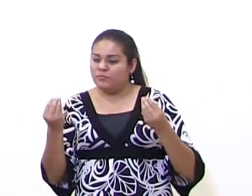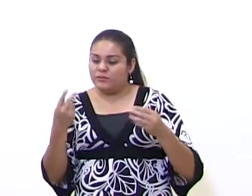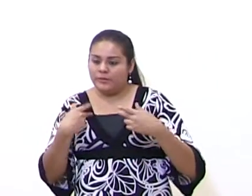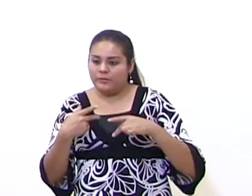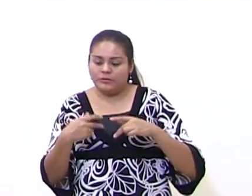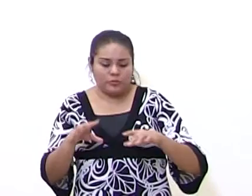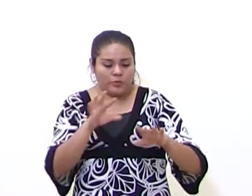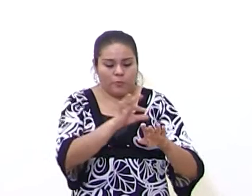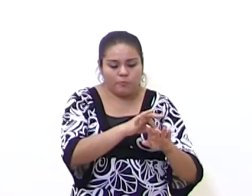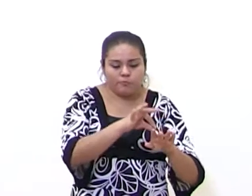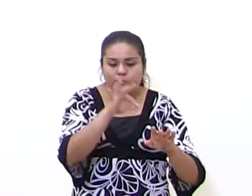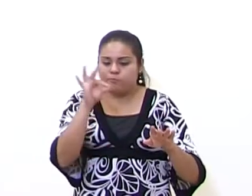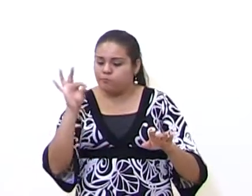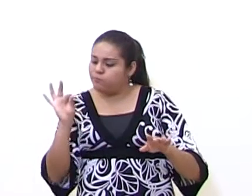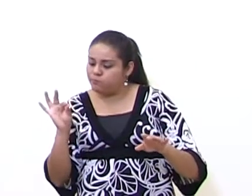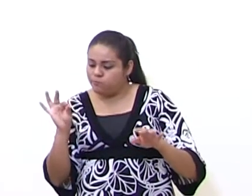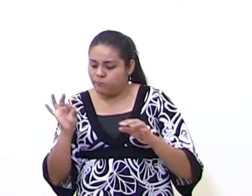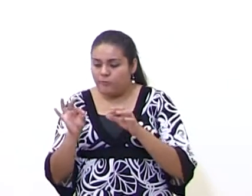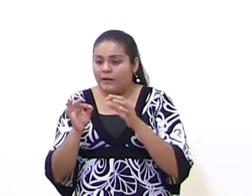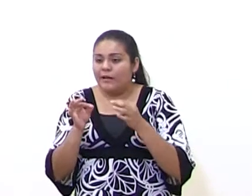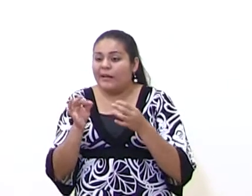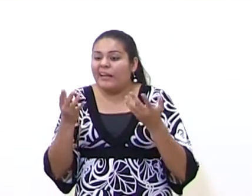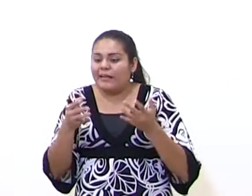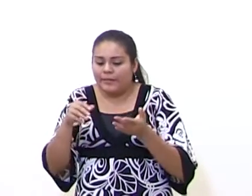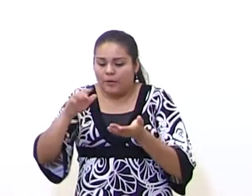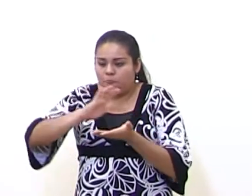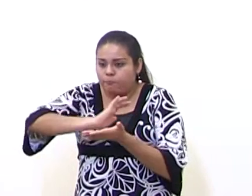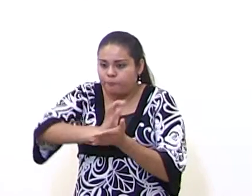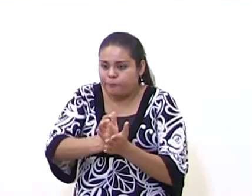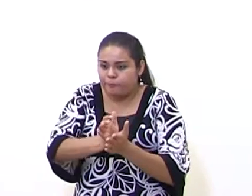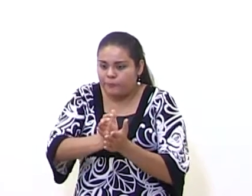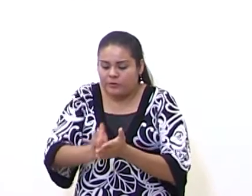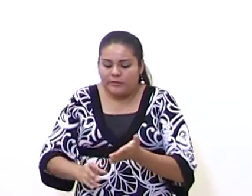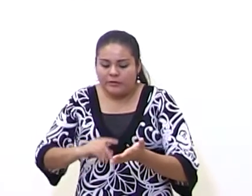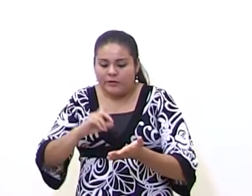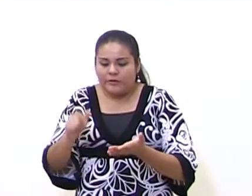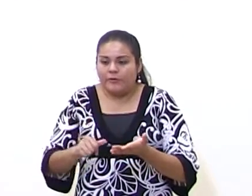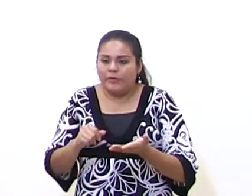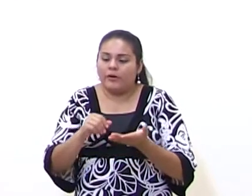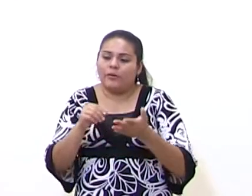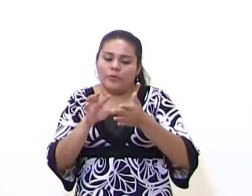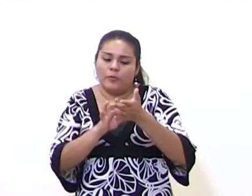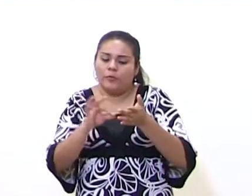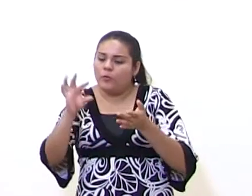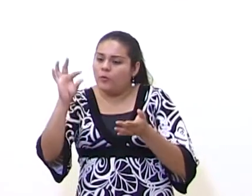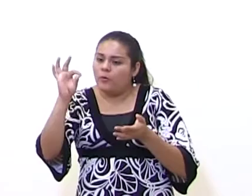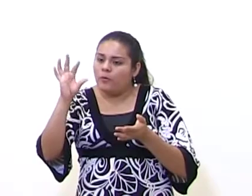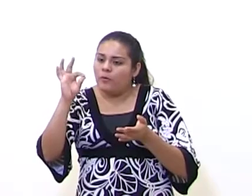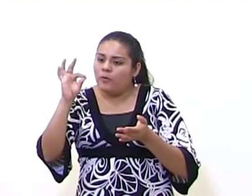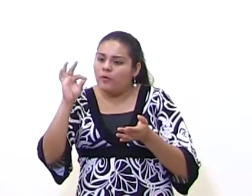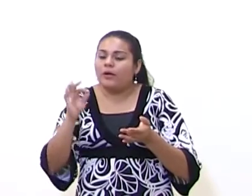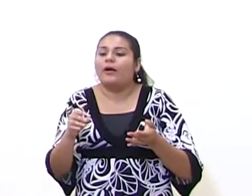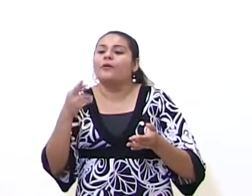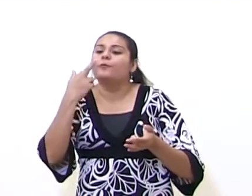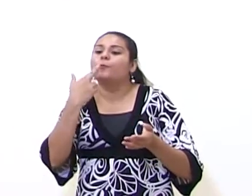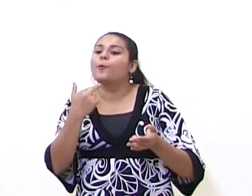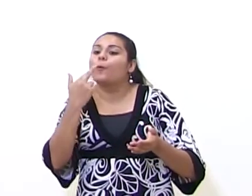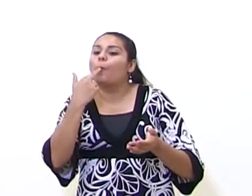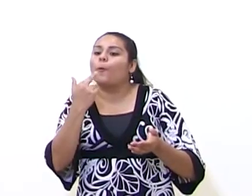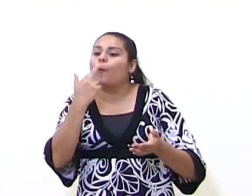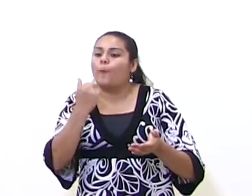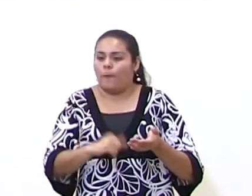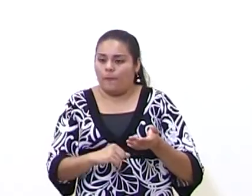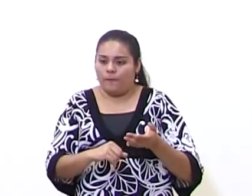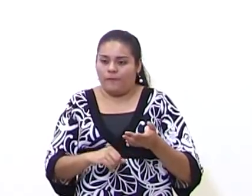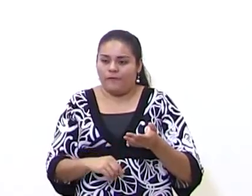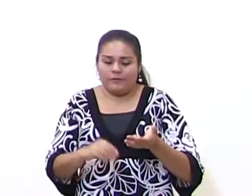aún se produce de manera artesanal. De allí la importancia de ubicar en este contexto este